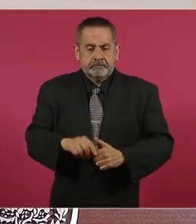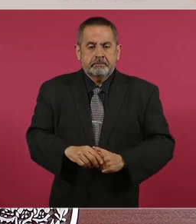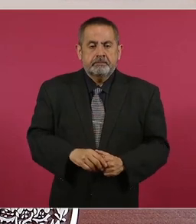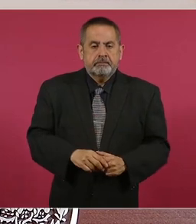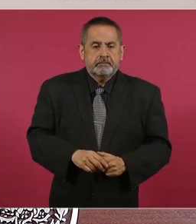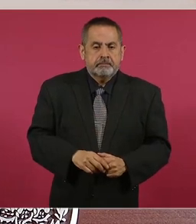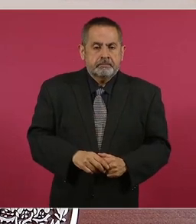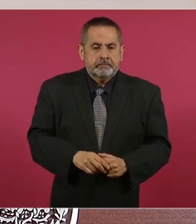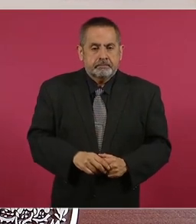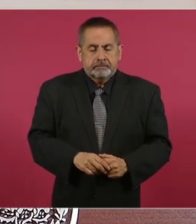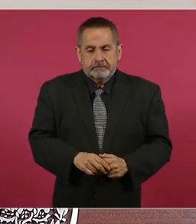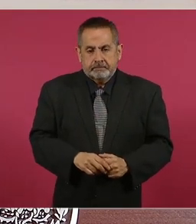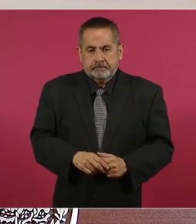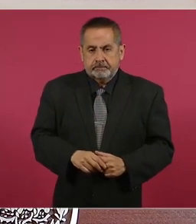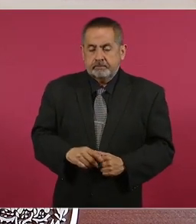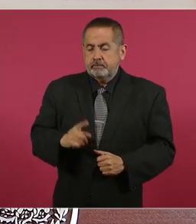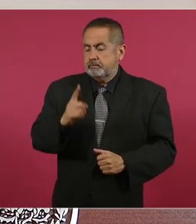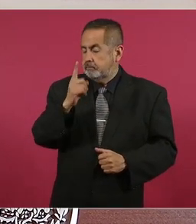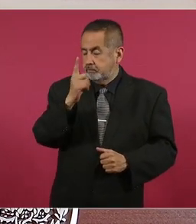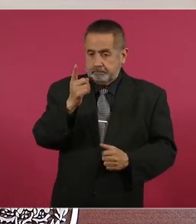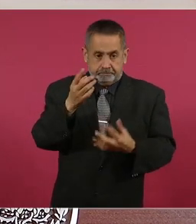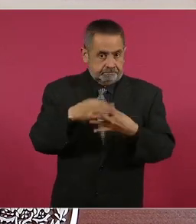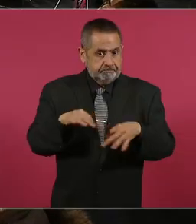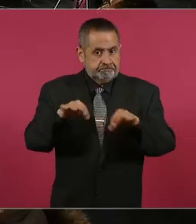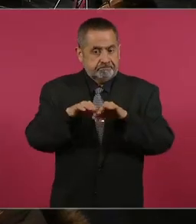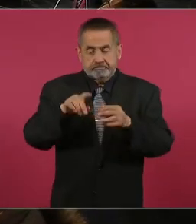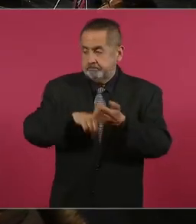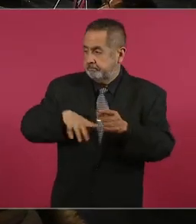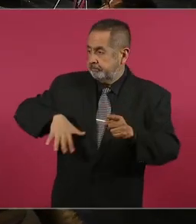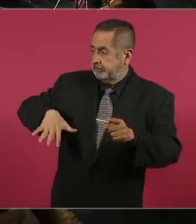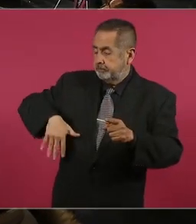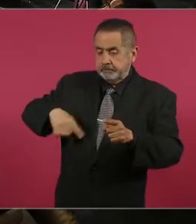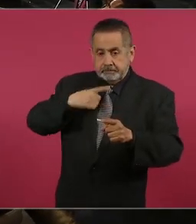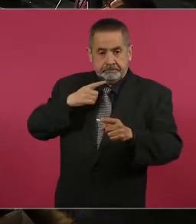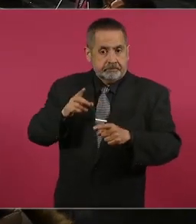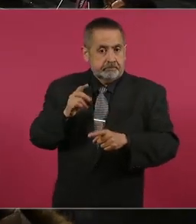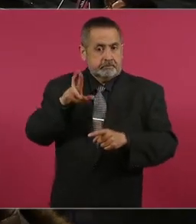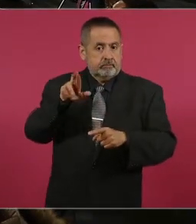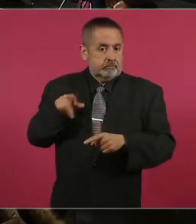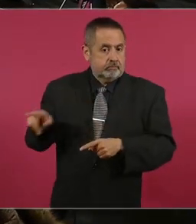Es muy importante lo que planteó